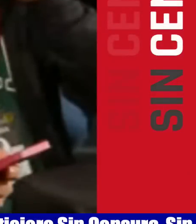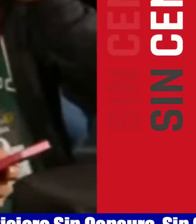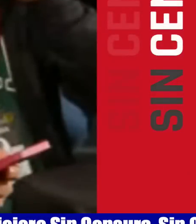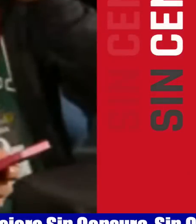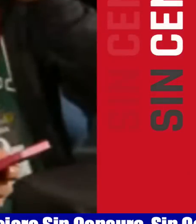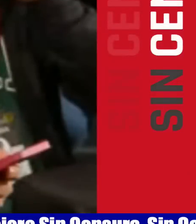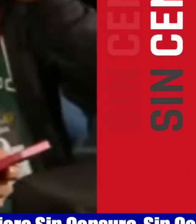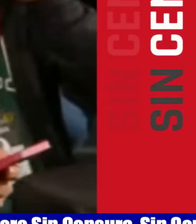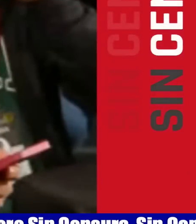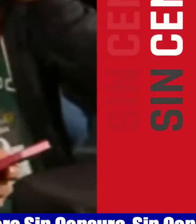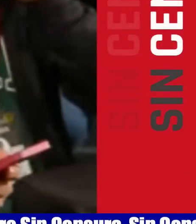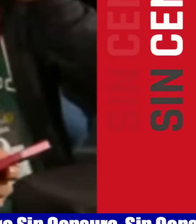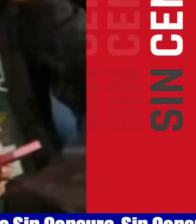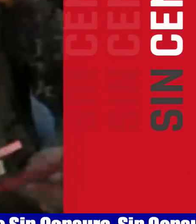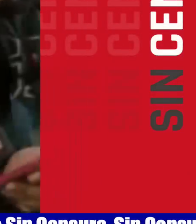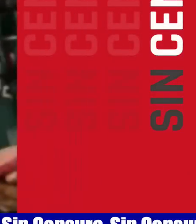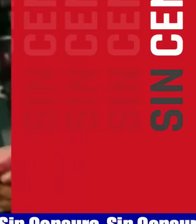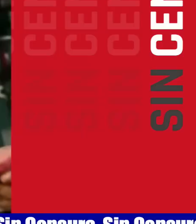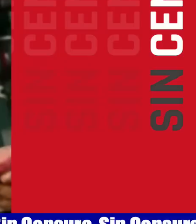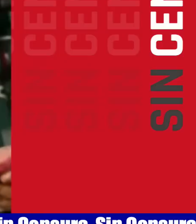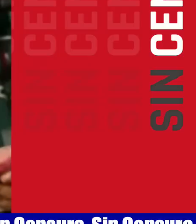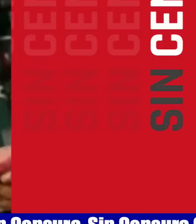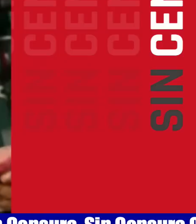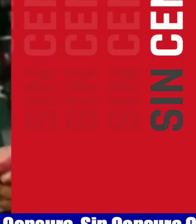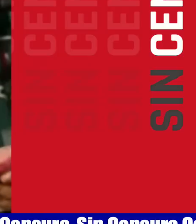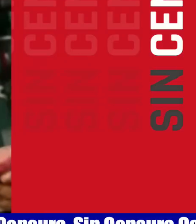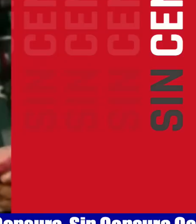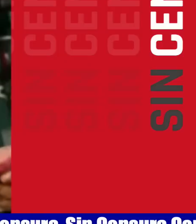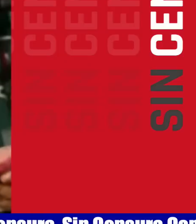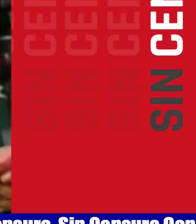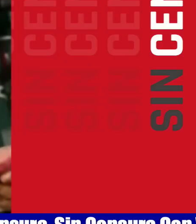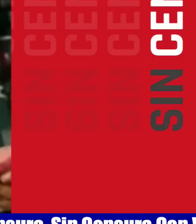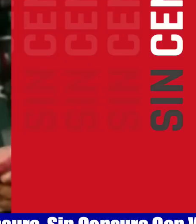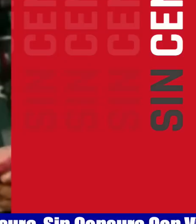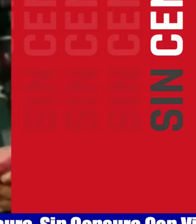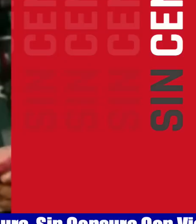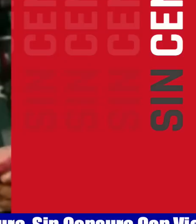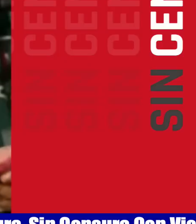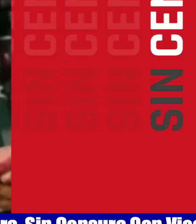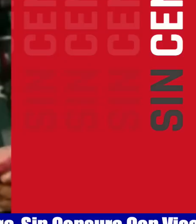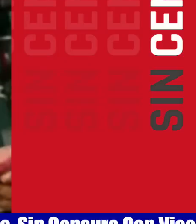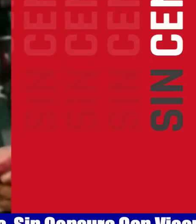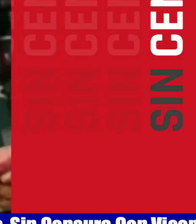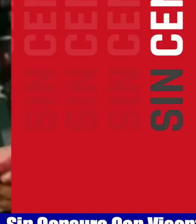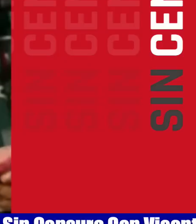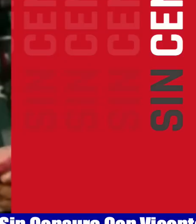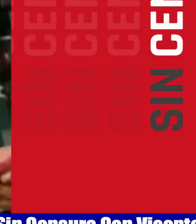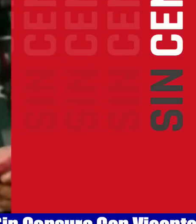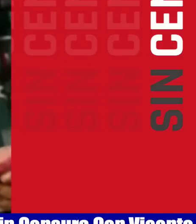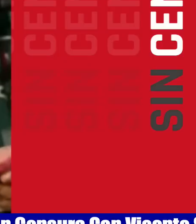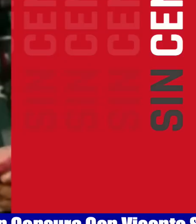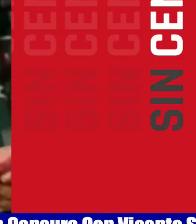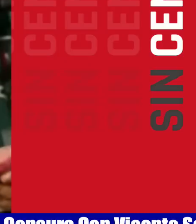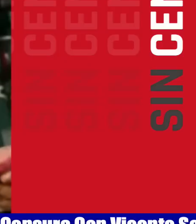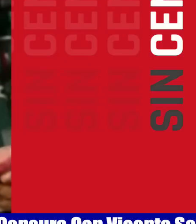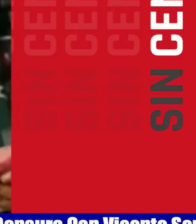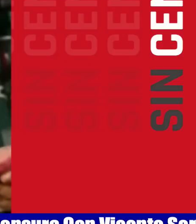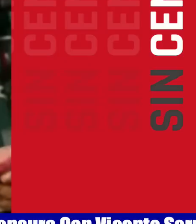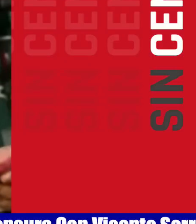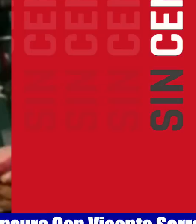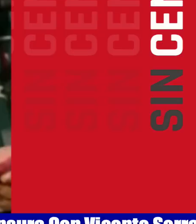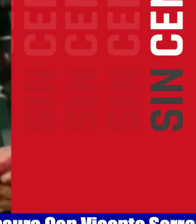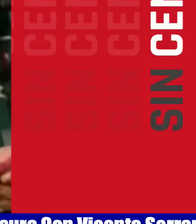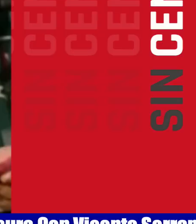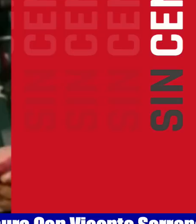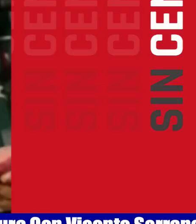o viven de la corrupción, y que aquí aplica la de el que esté libre de pecado que tire la